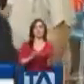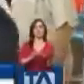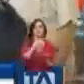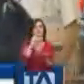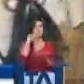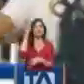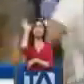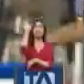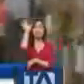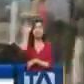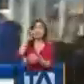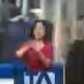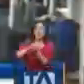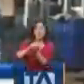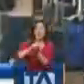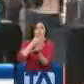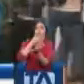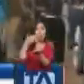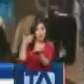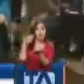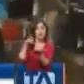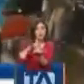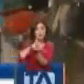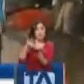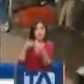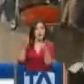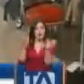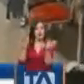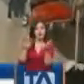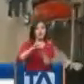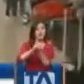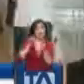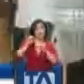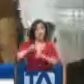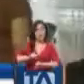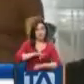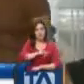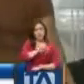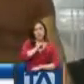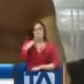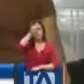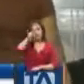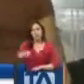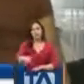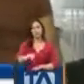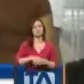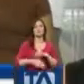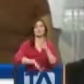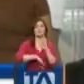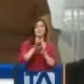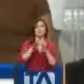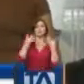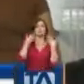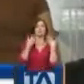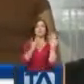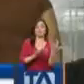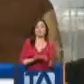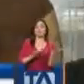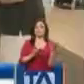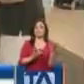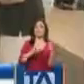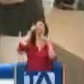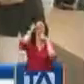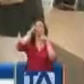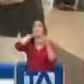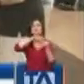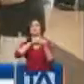mejora del clima y la reapertura del aeropuerto de Nueva York. La gran mayoría continúa hospedado en la ciudad de Guayaquil a espera de buenas